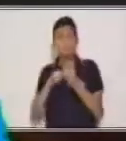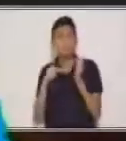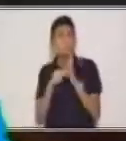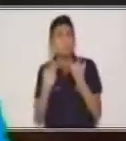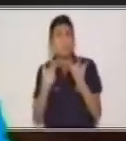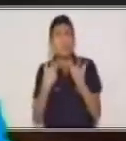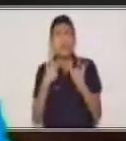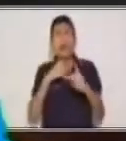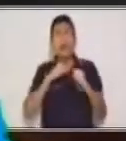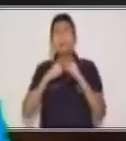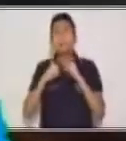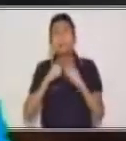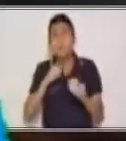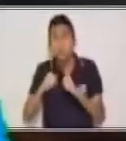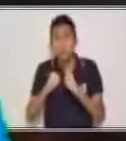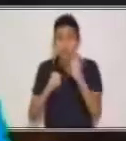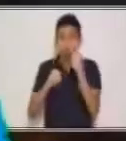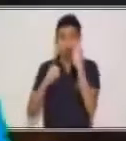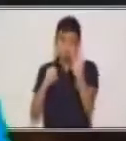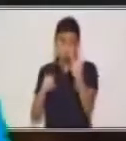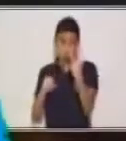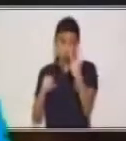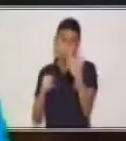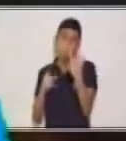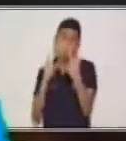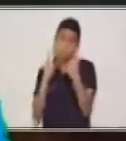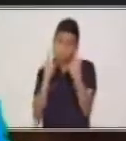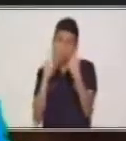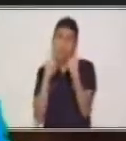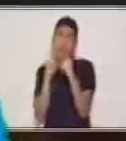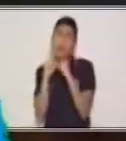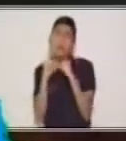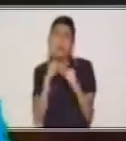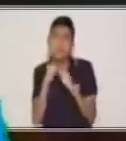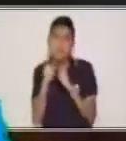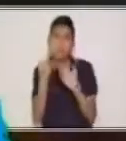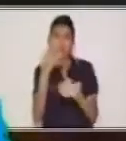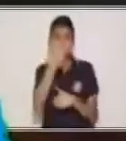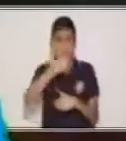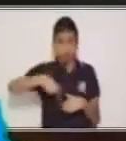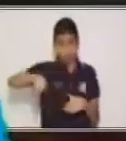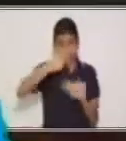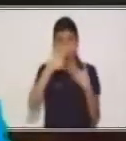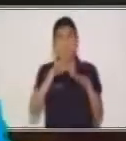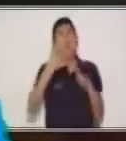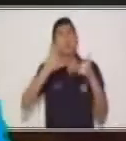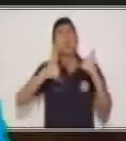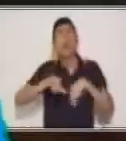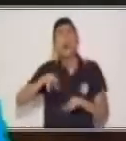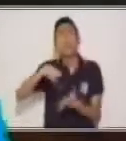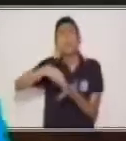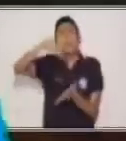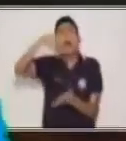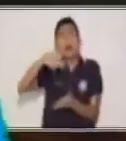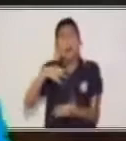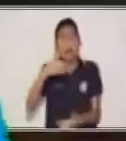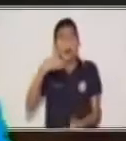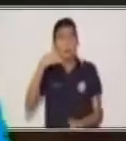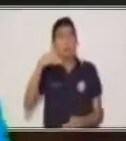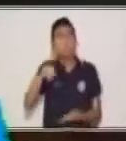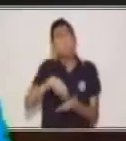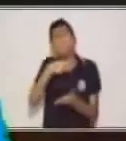cuestiones. Una, puede ser una acción, que normalmente es lo que más usamos: jugar, brincar, bailar,